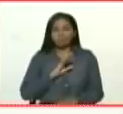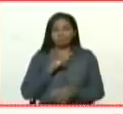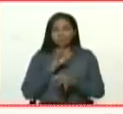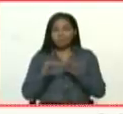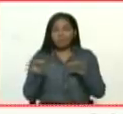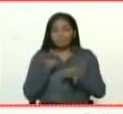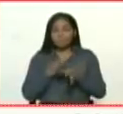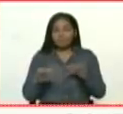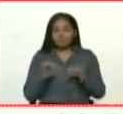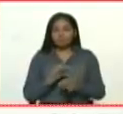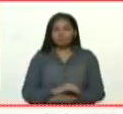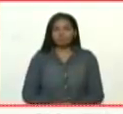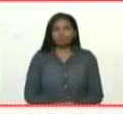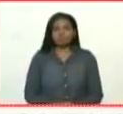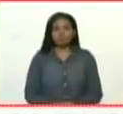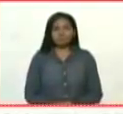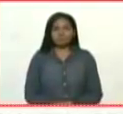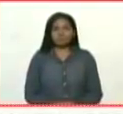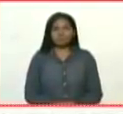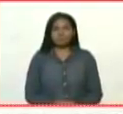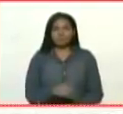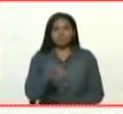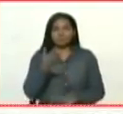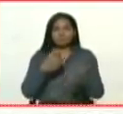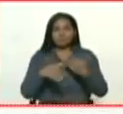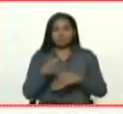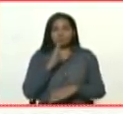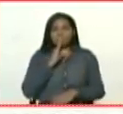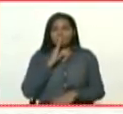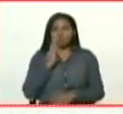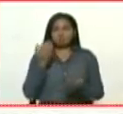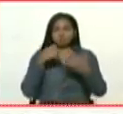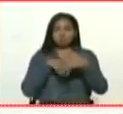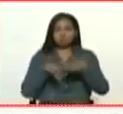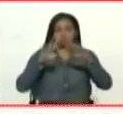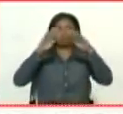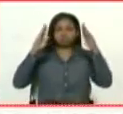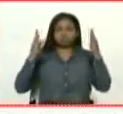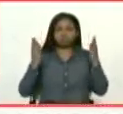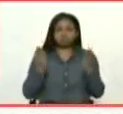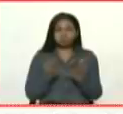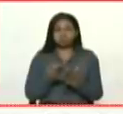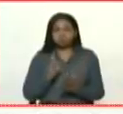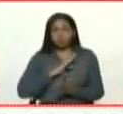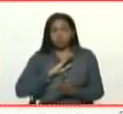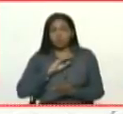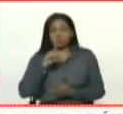criptomoneda. Y los servicios bancarios integrados al mundo de las criptomonedas.